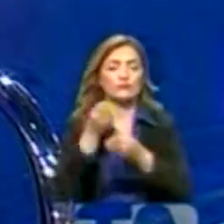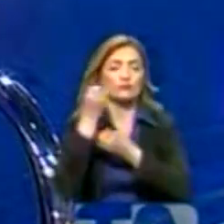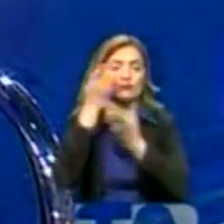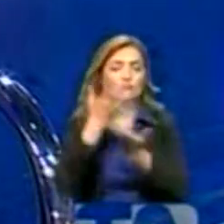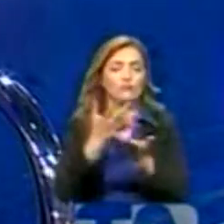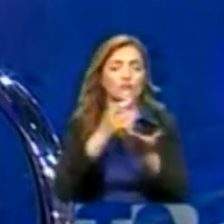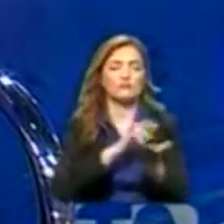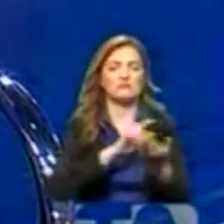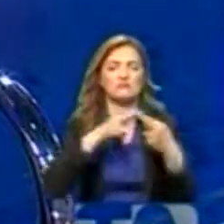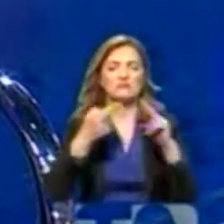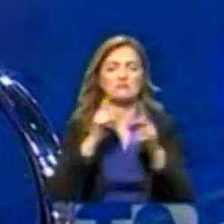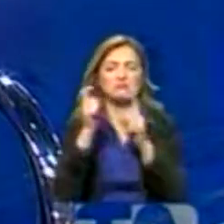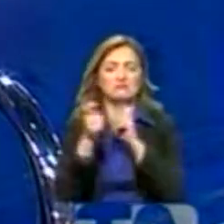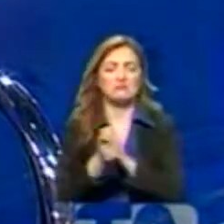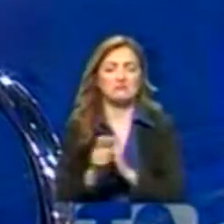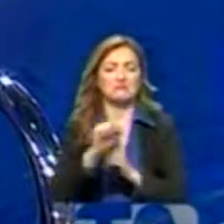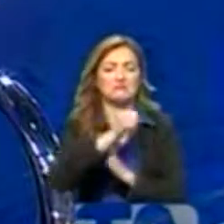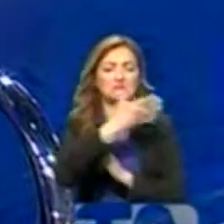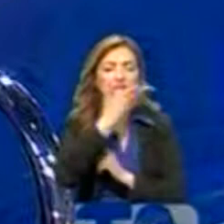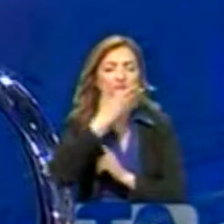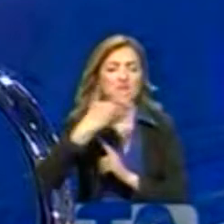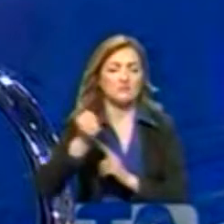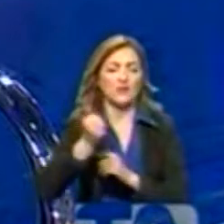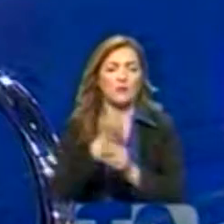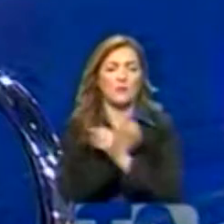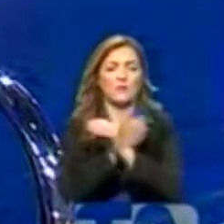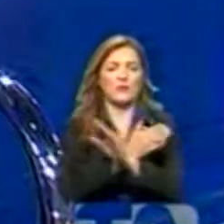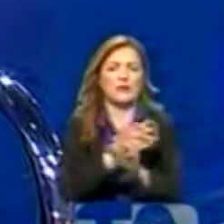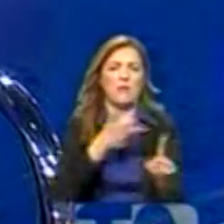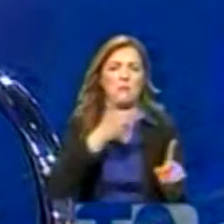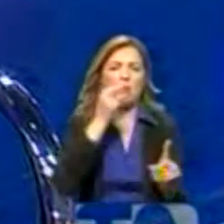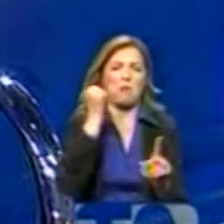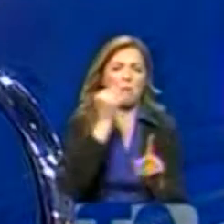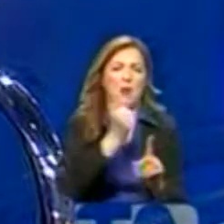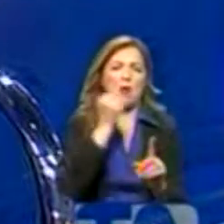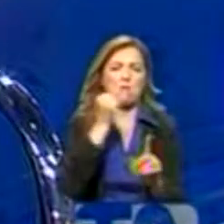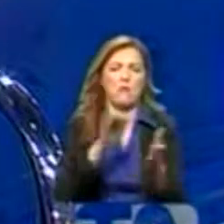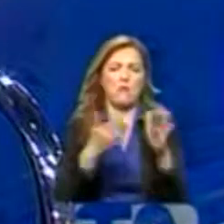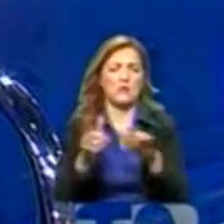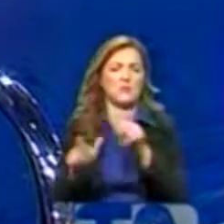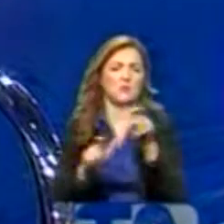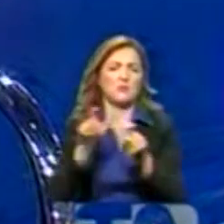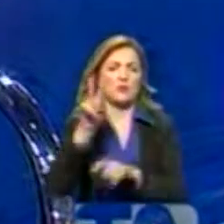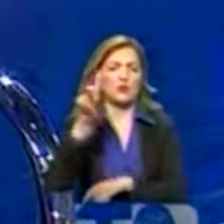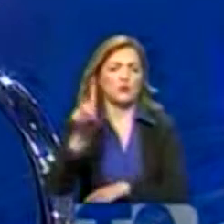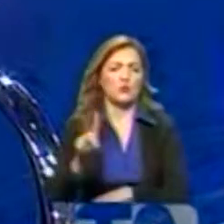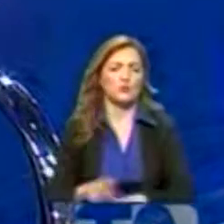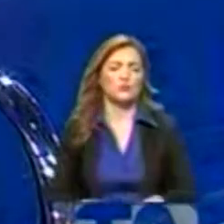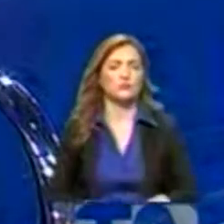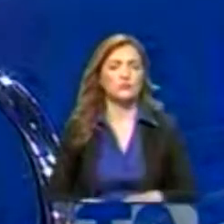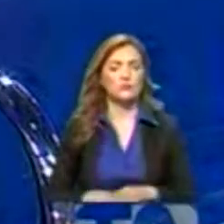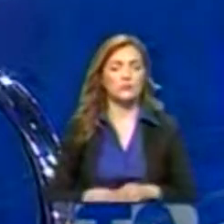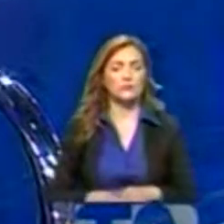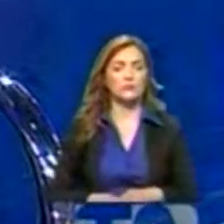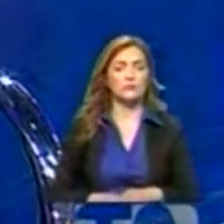nuevas medidas para mejorar la situación y evitar hechos violentos como los que terminaron en la muerte de alrededor de 21 reos.